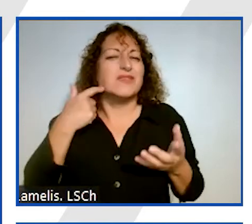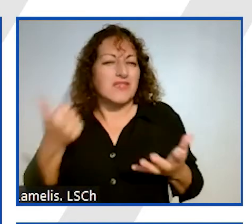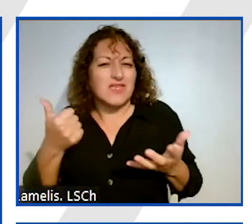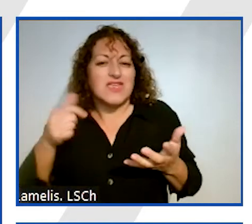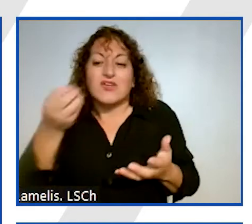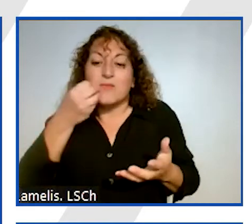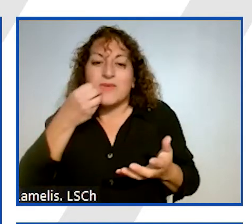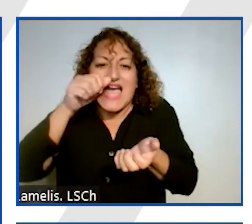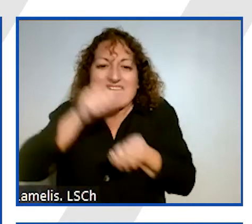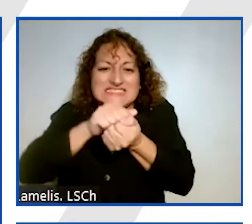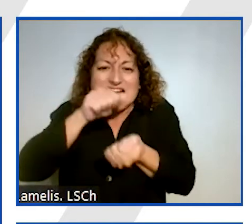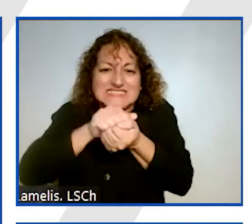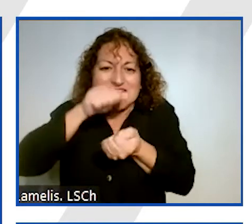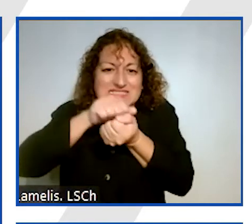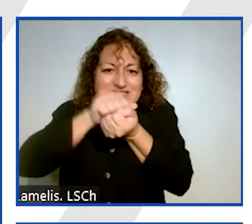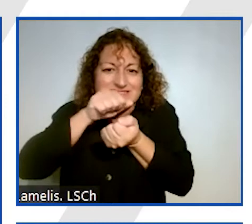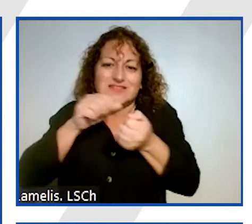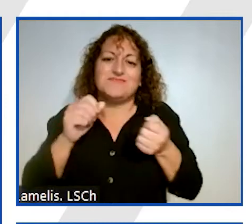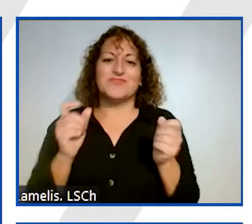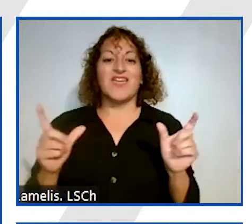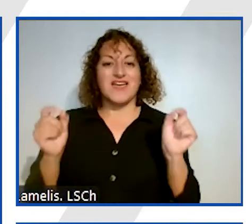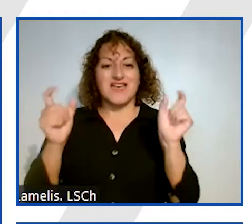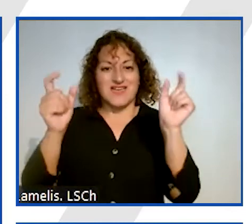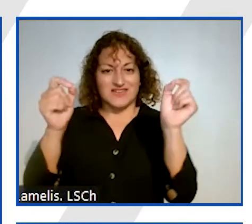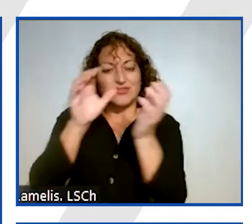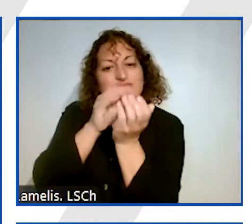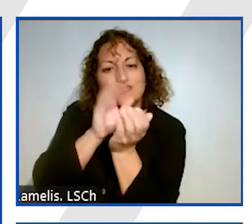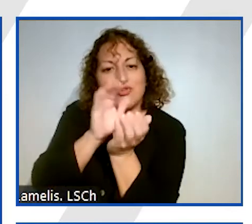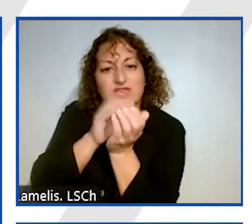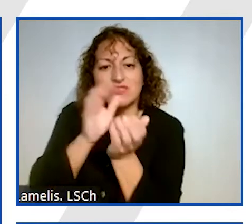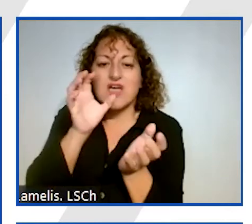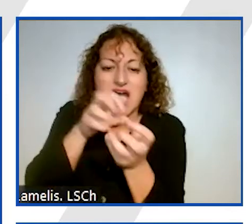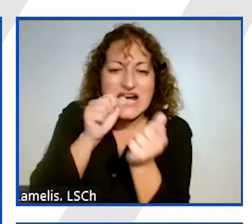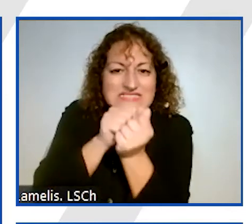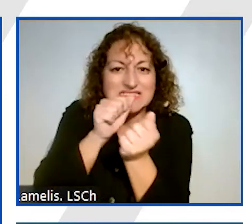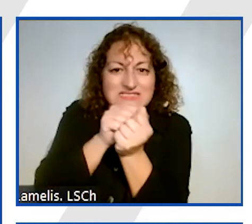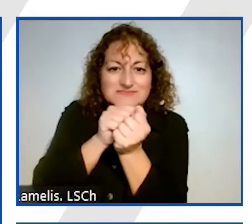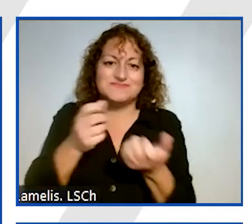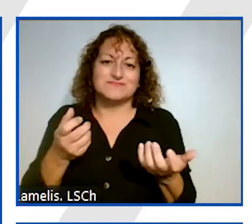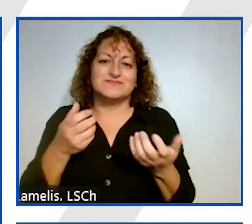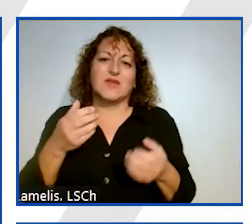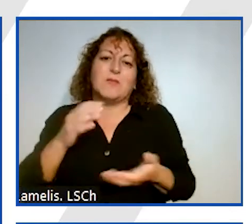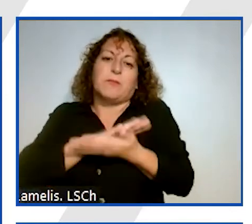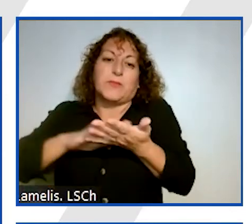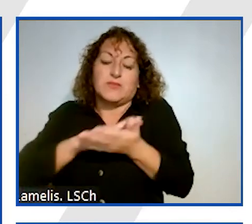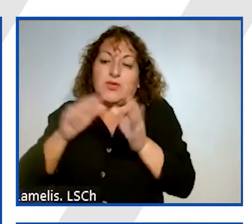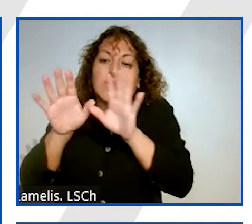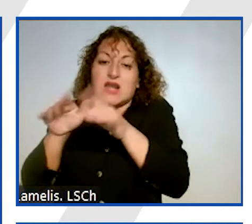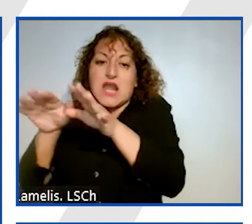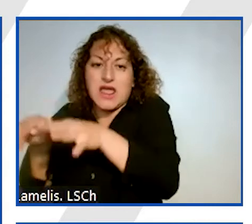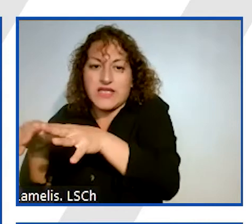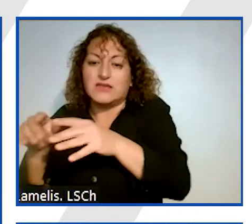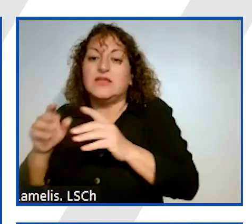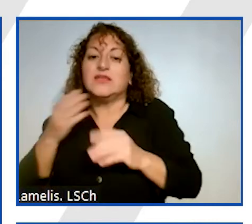Entonces comen choritos, comen cangrejos, y son por lo general rayas o un par de tiburones,